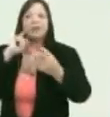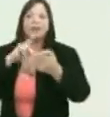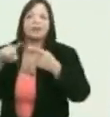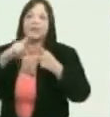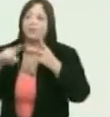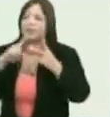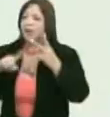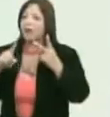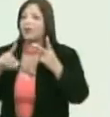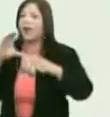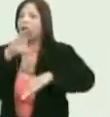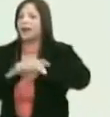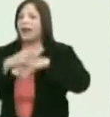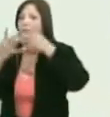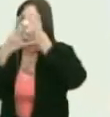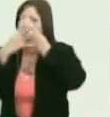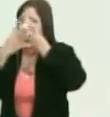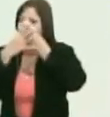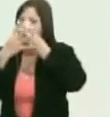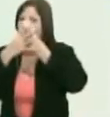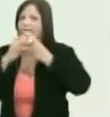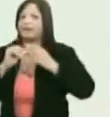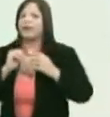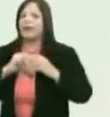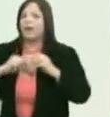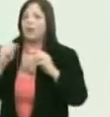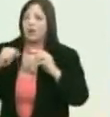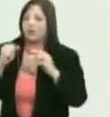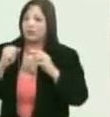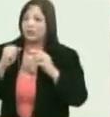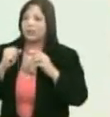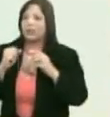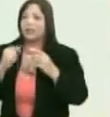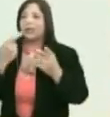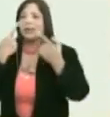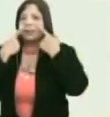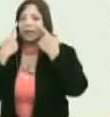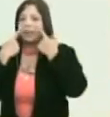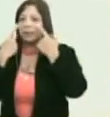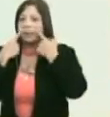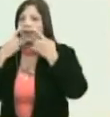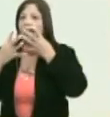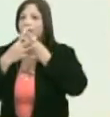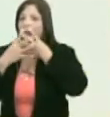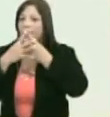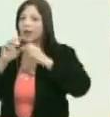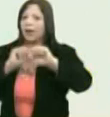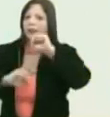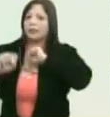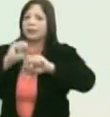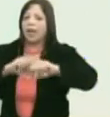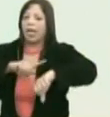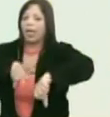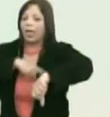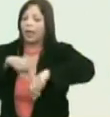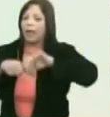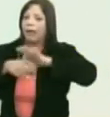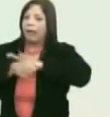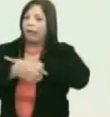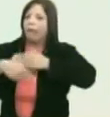deshacinamiento carcelario de las estaciones, no solamente de policía, sino en los lugares de reclusión, el combate al retardo